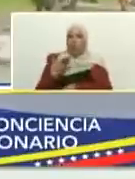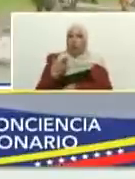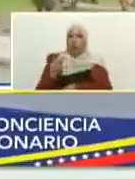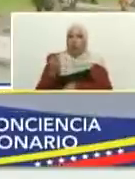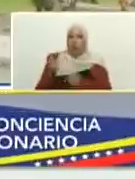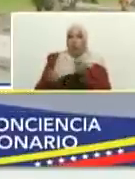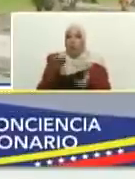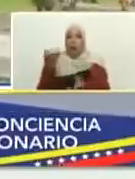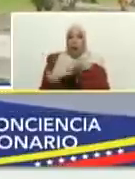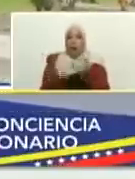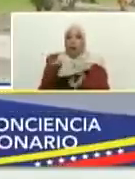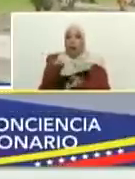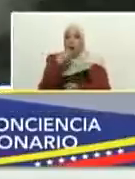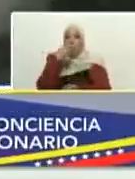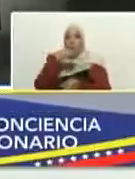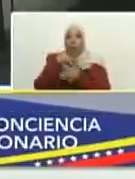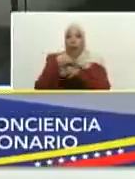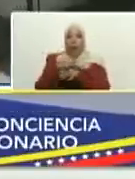parrilla.